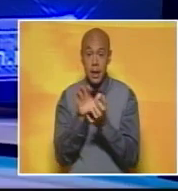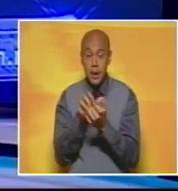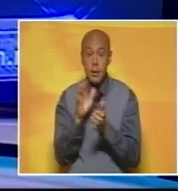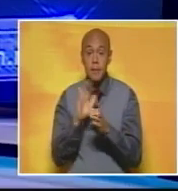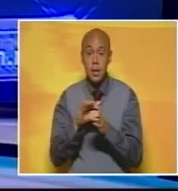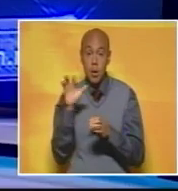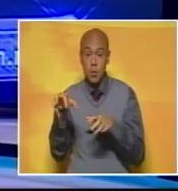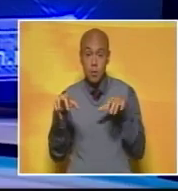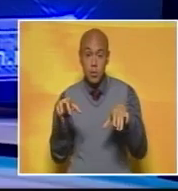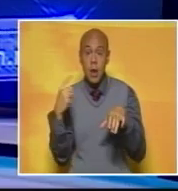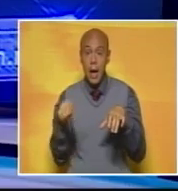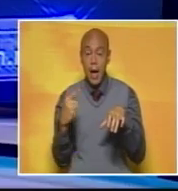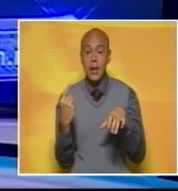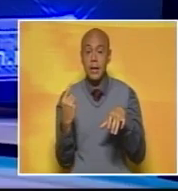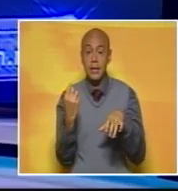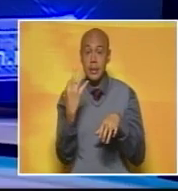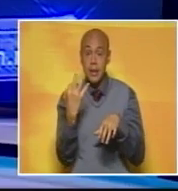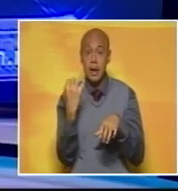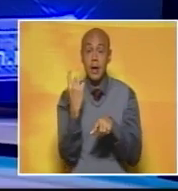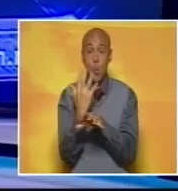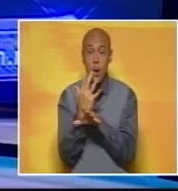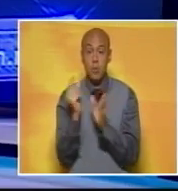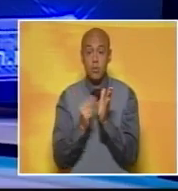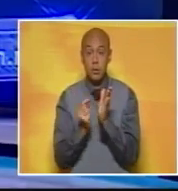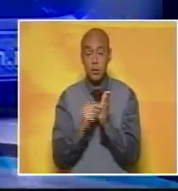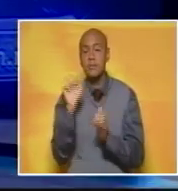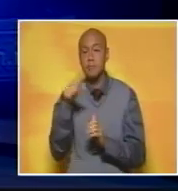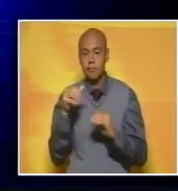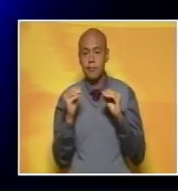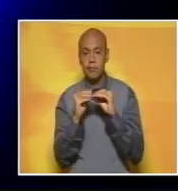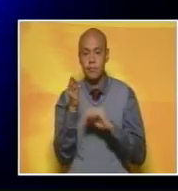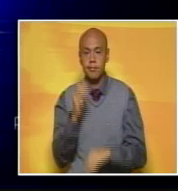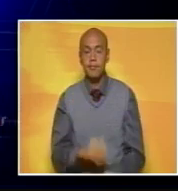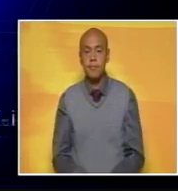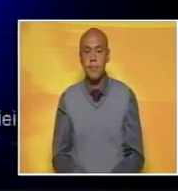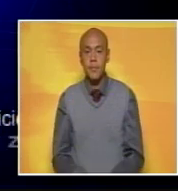equipos jugarán una serie de 3 partidos. Así es.